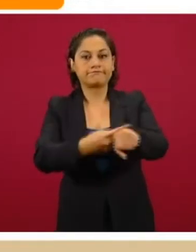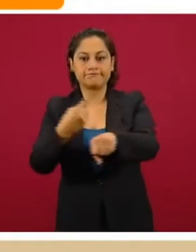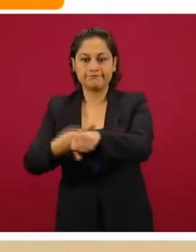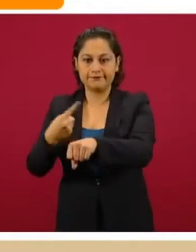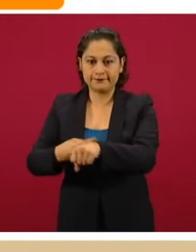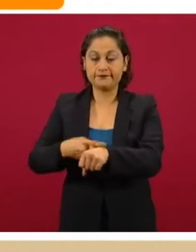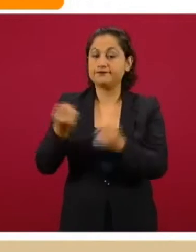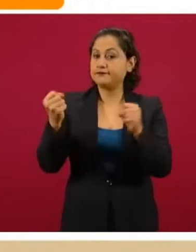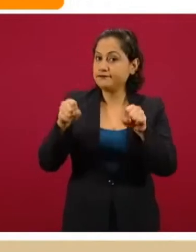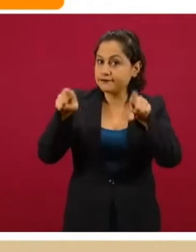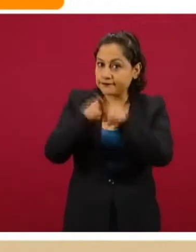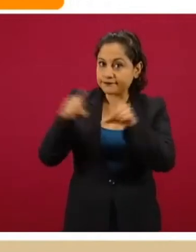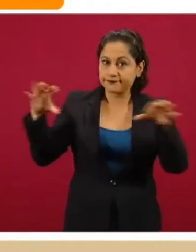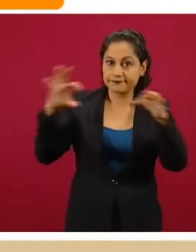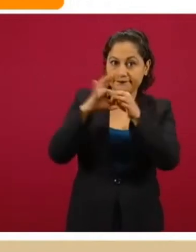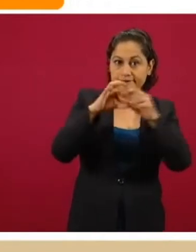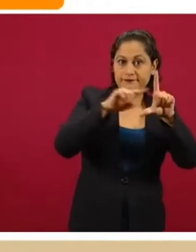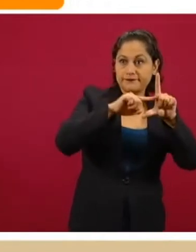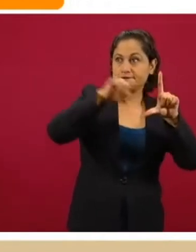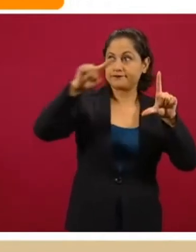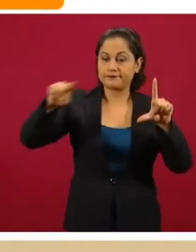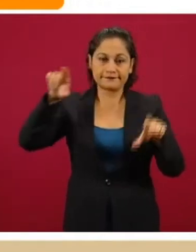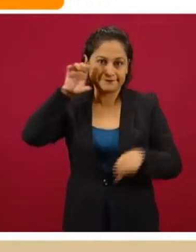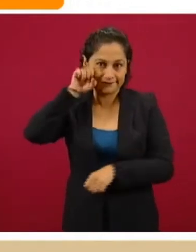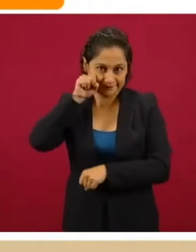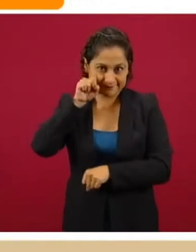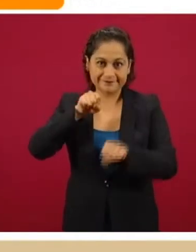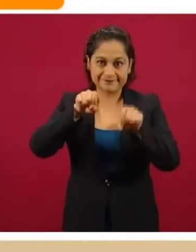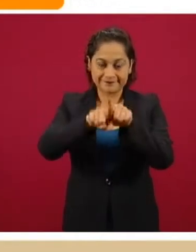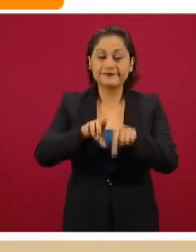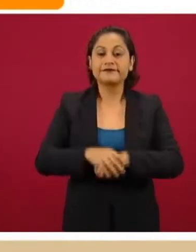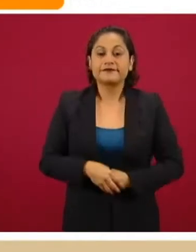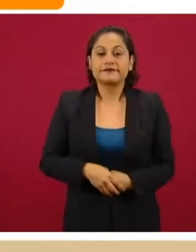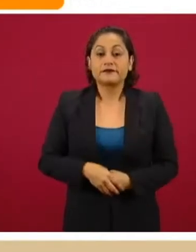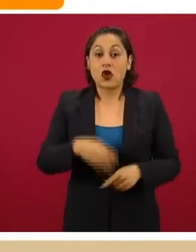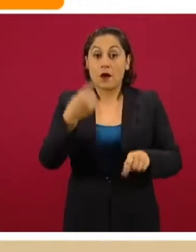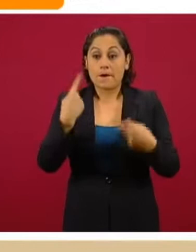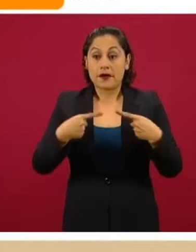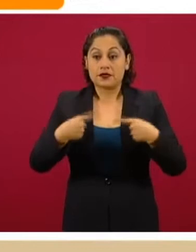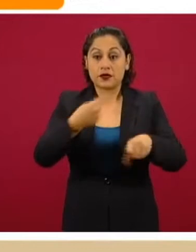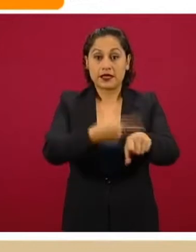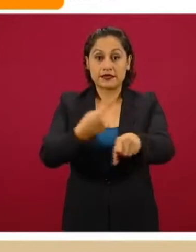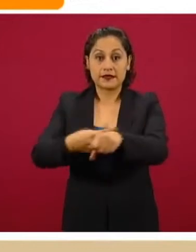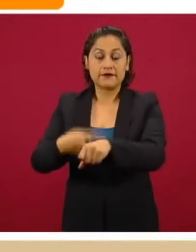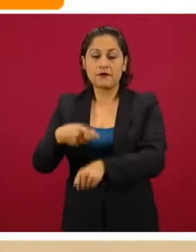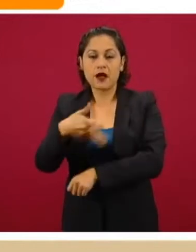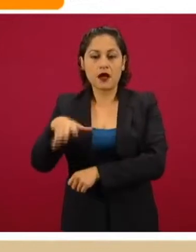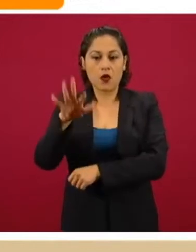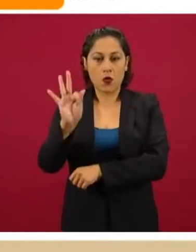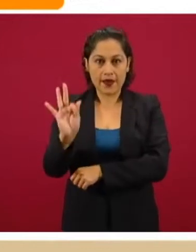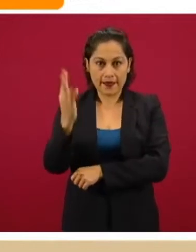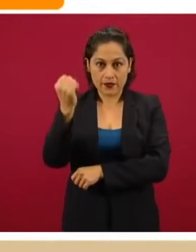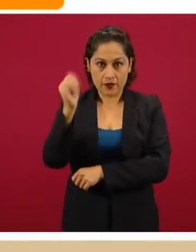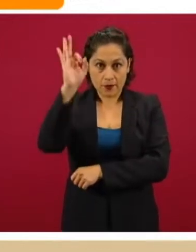que está en la gráfica. Habíamos llegado a una positividad de 49% en la